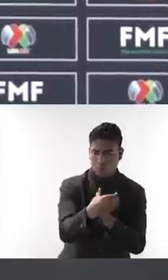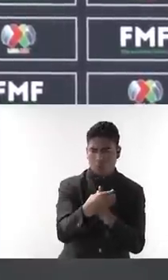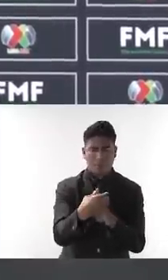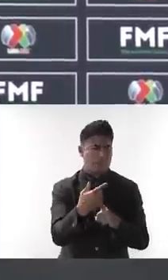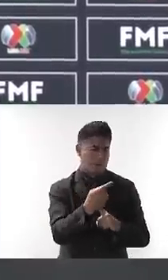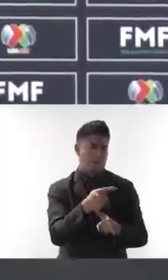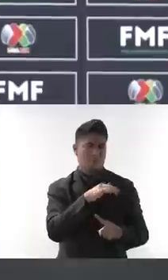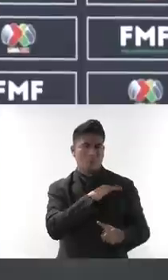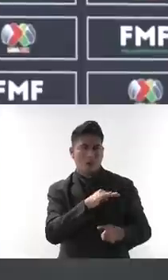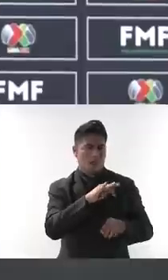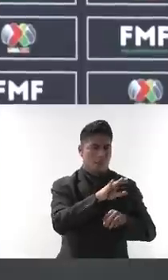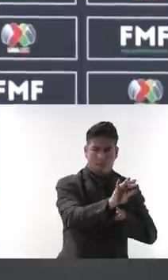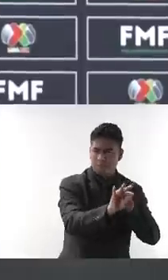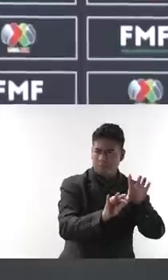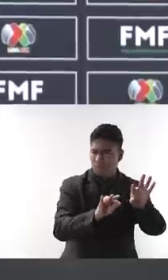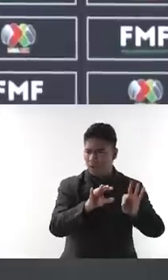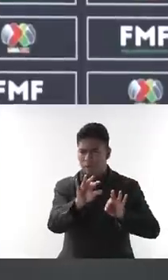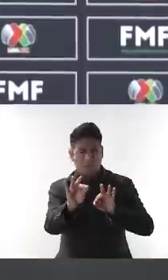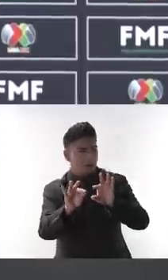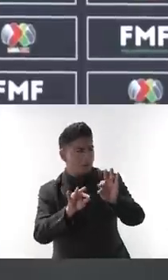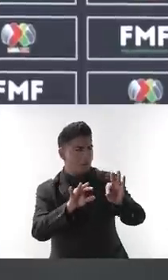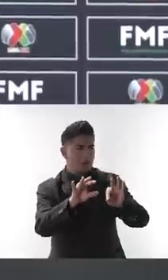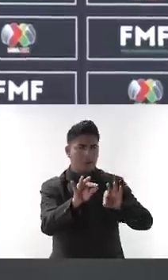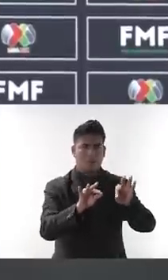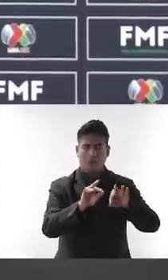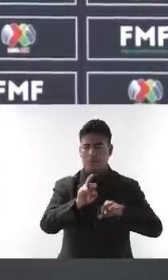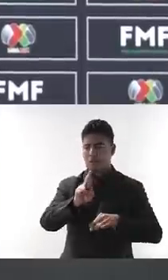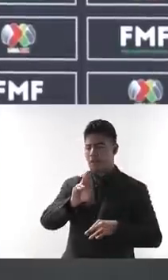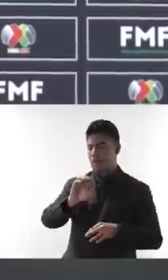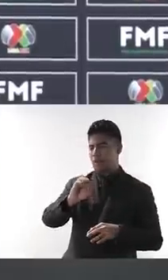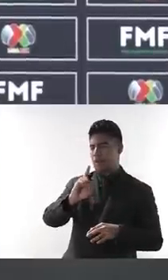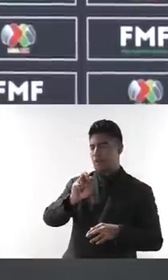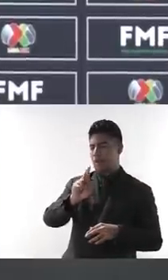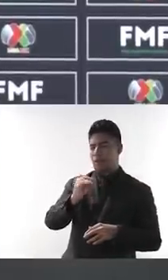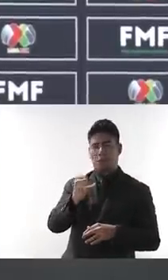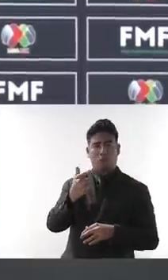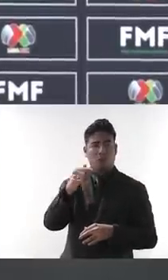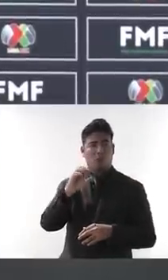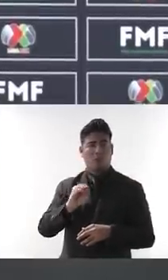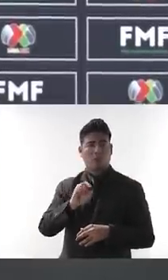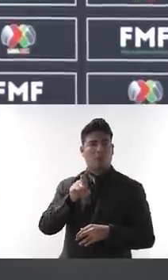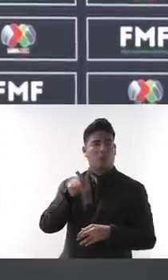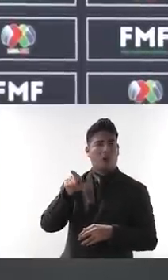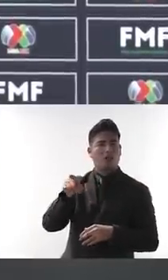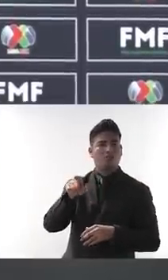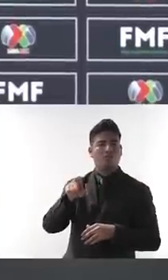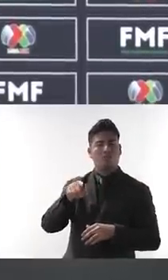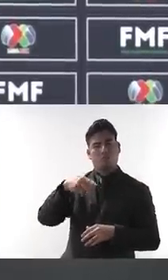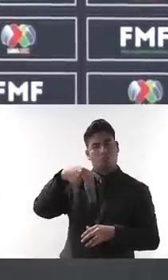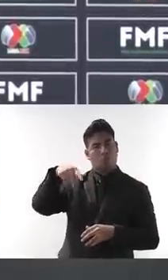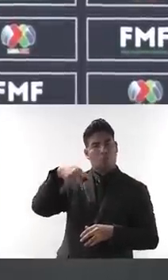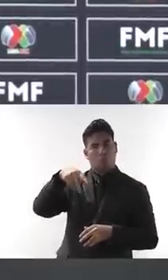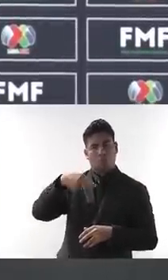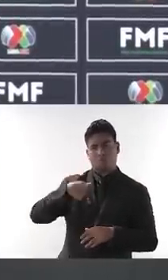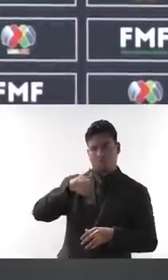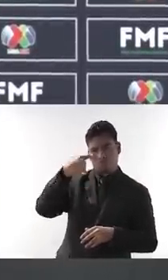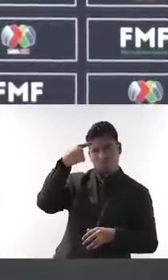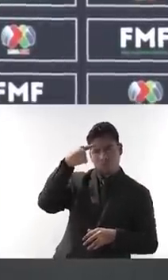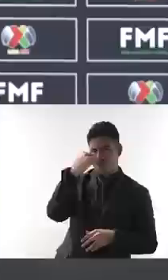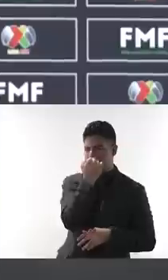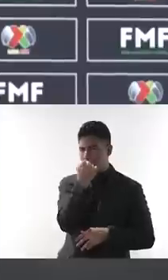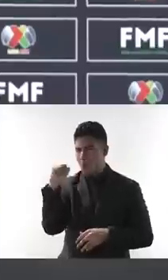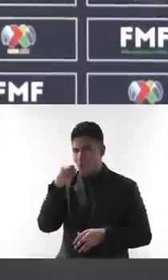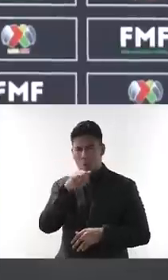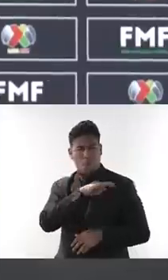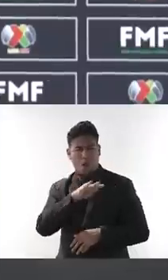que Rodrigo Ares tiene esta capacidad de gestión y que pueda empujar otra vez a muy corto